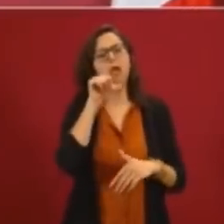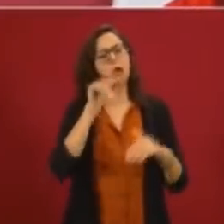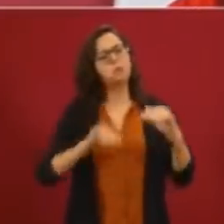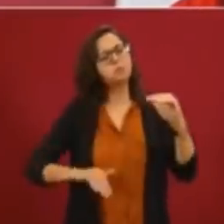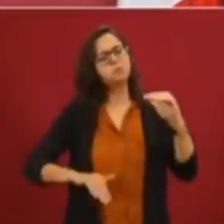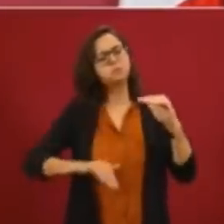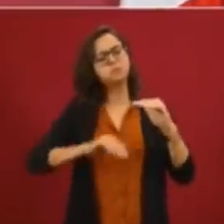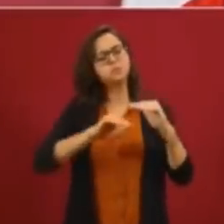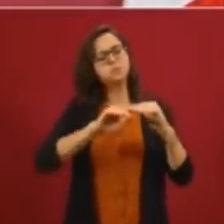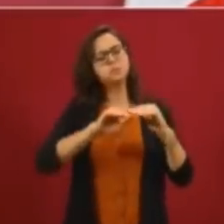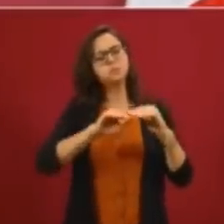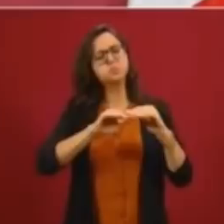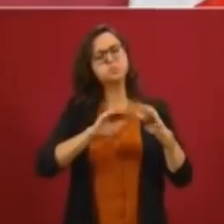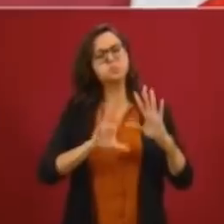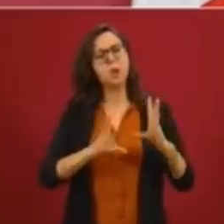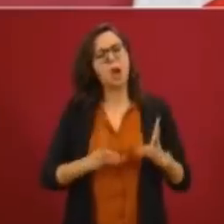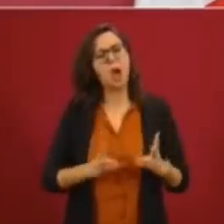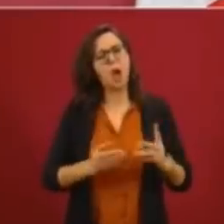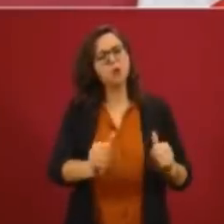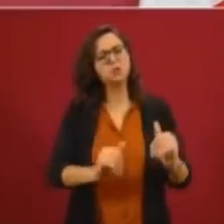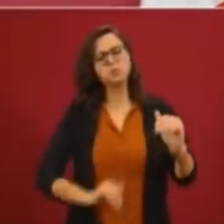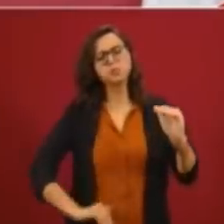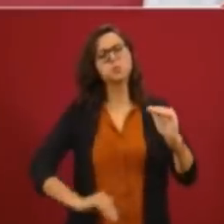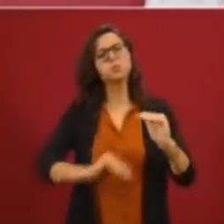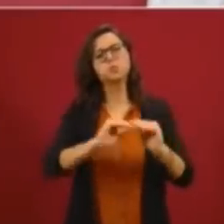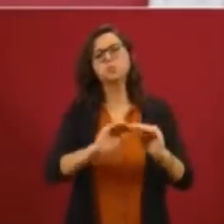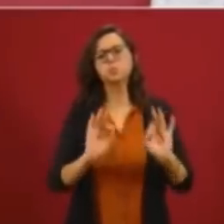el tope de gasto,